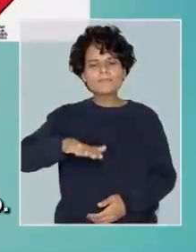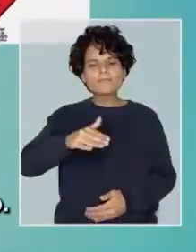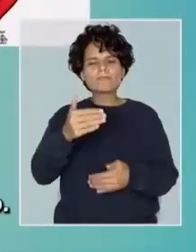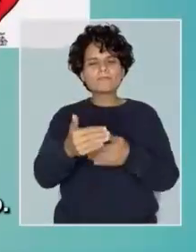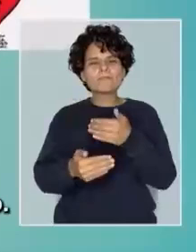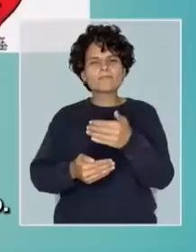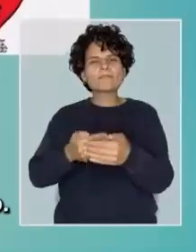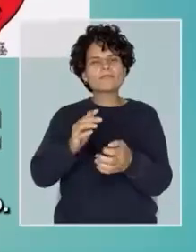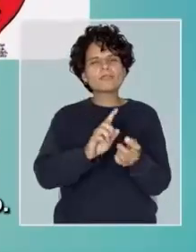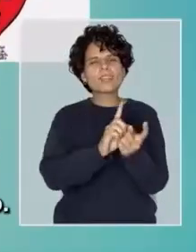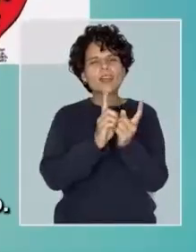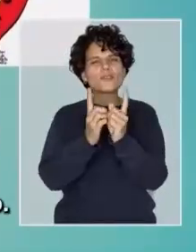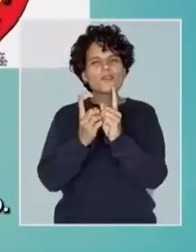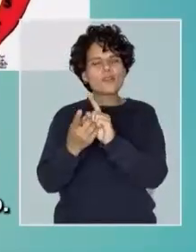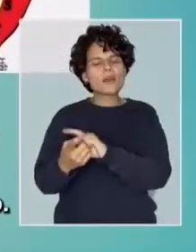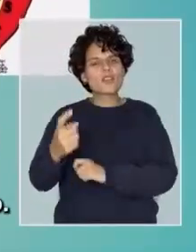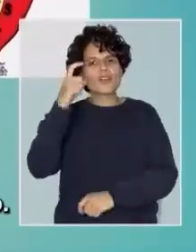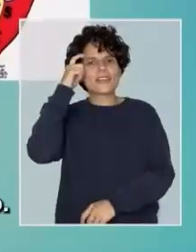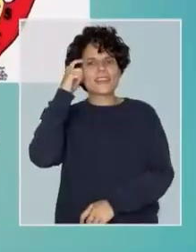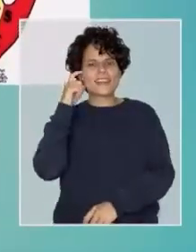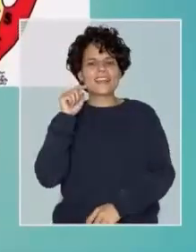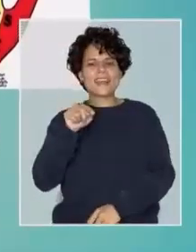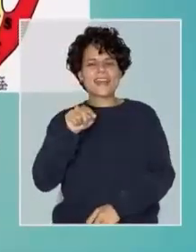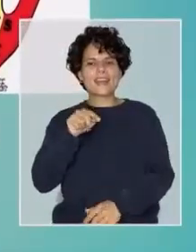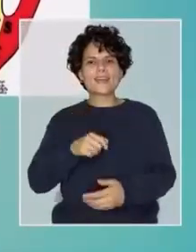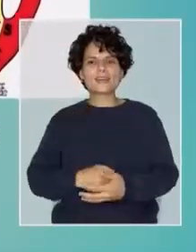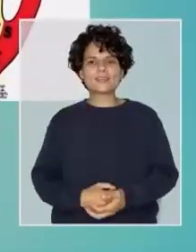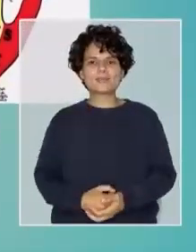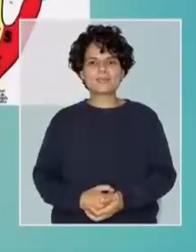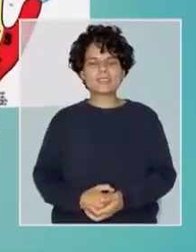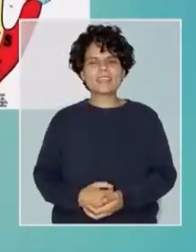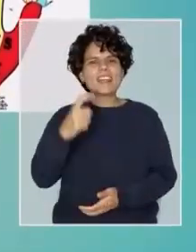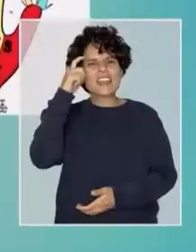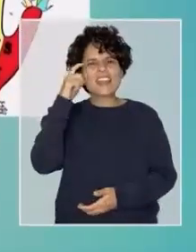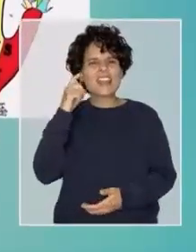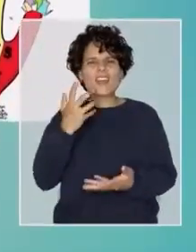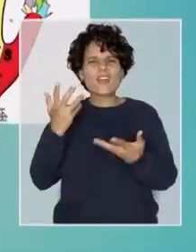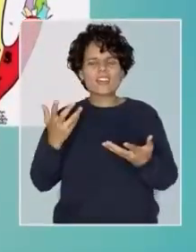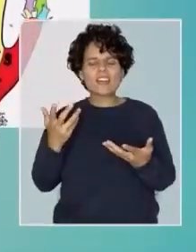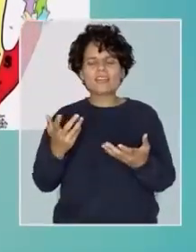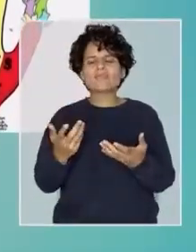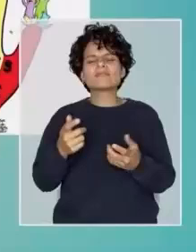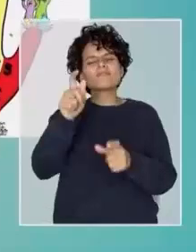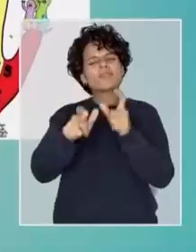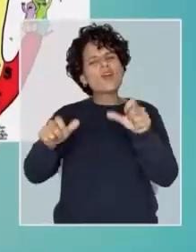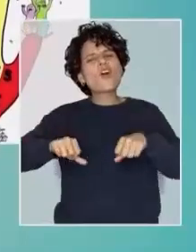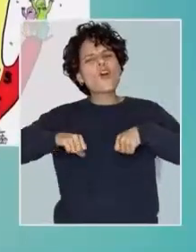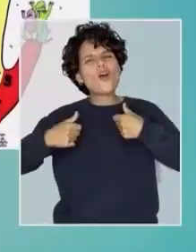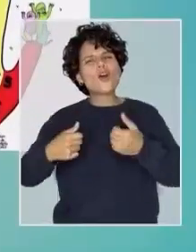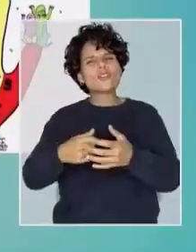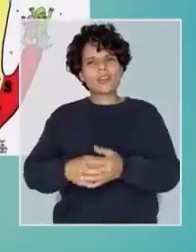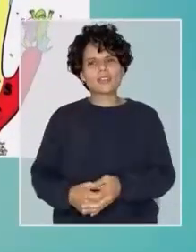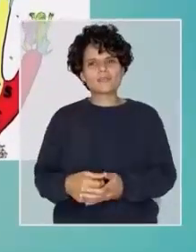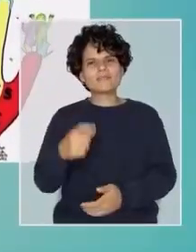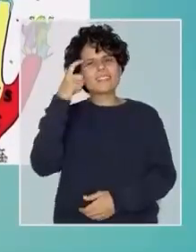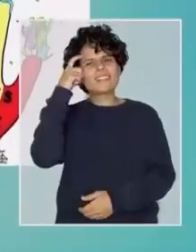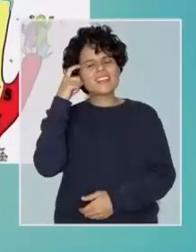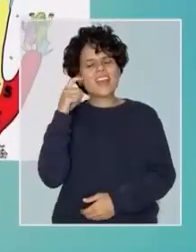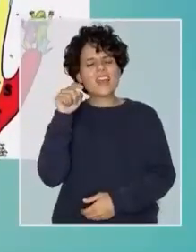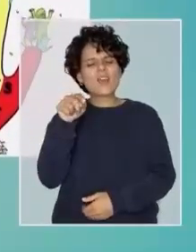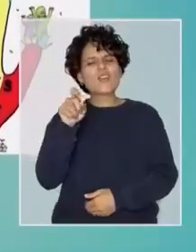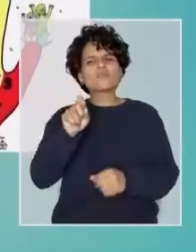en este proceso transformador que estamos viviendo. Creo en nuestra nueva generación. Creo en